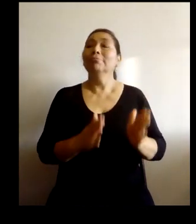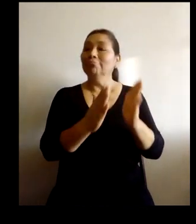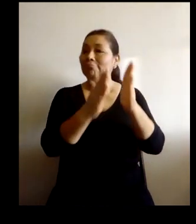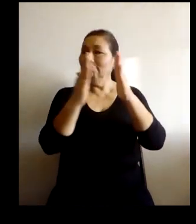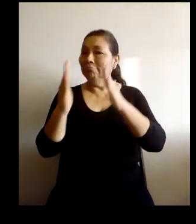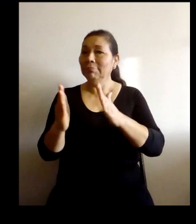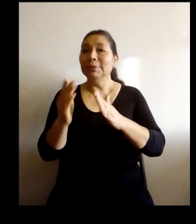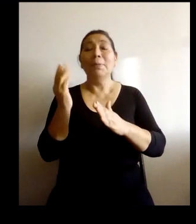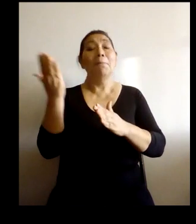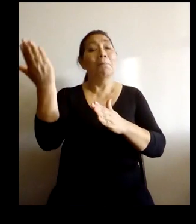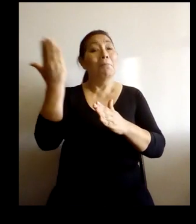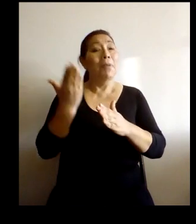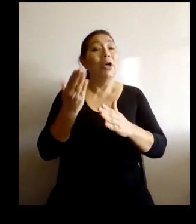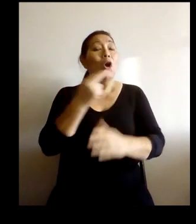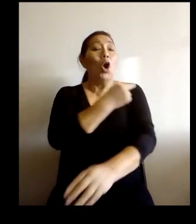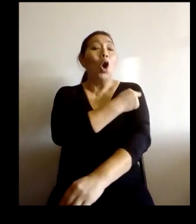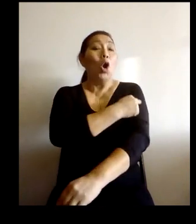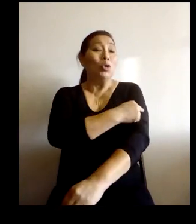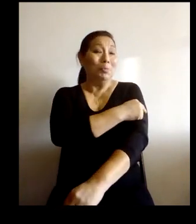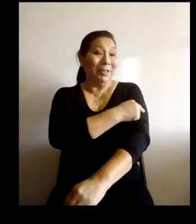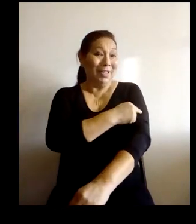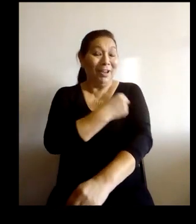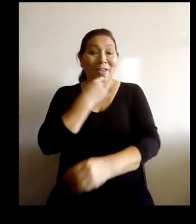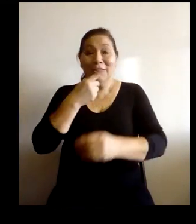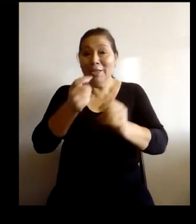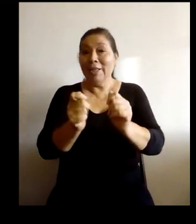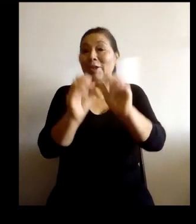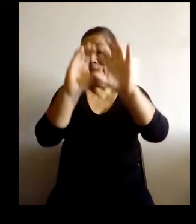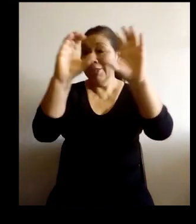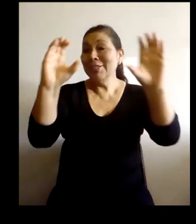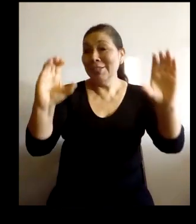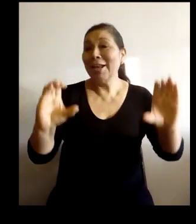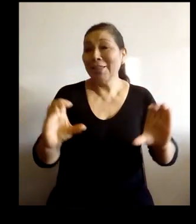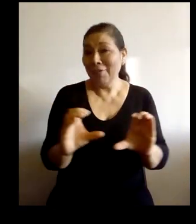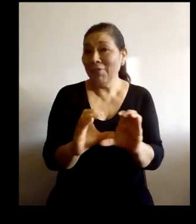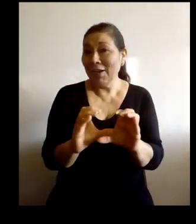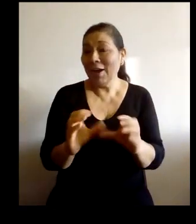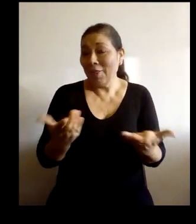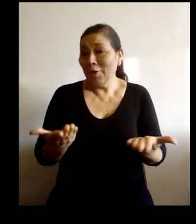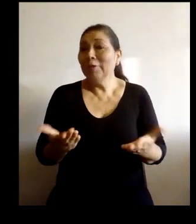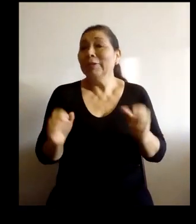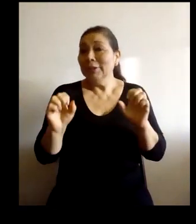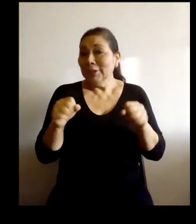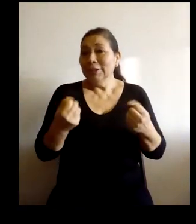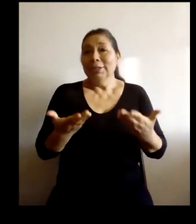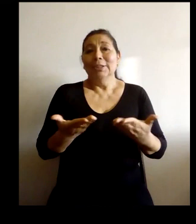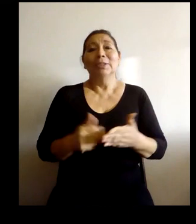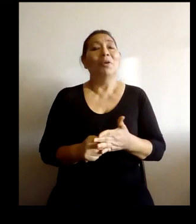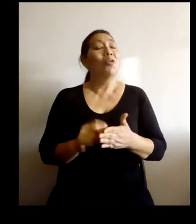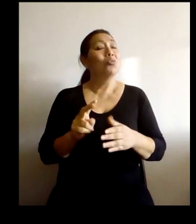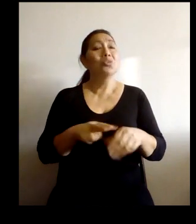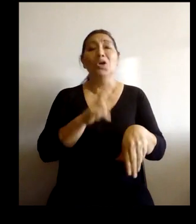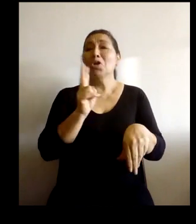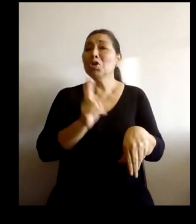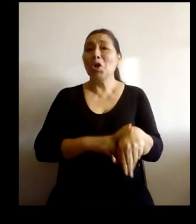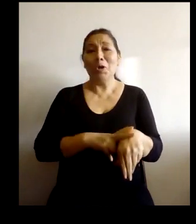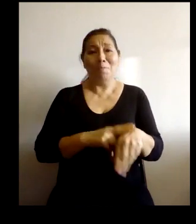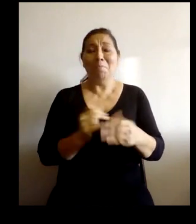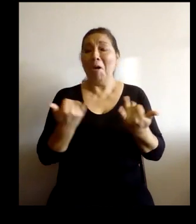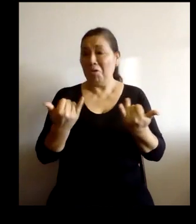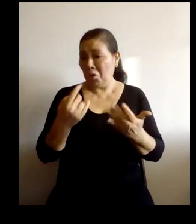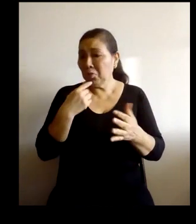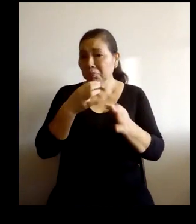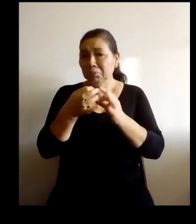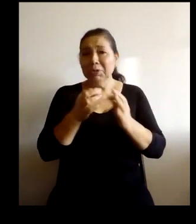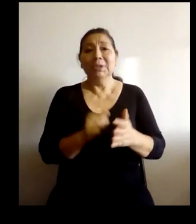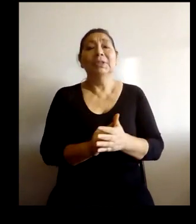a la espirometría del demandante, del Hospital Honorio Delgado, que ha sido presentada. Veamos que efectivamente es una espirometría normal,